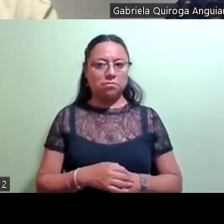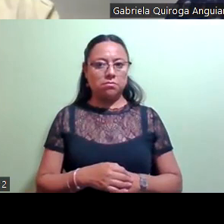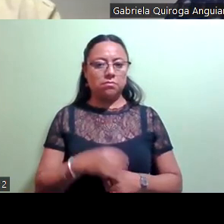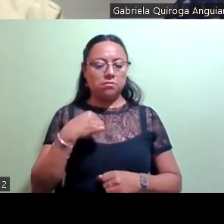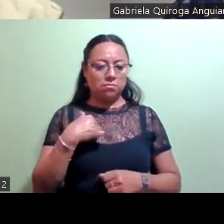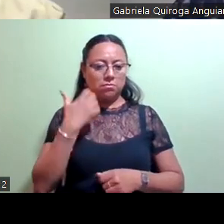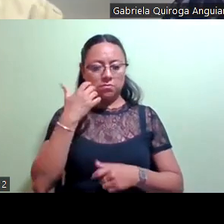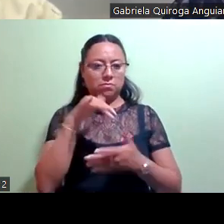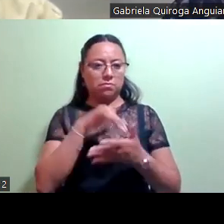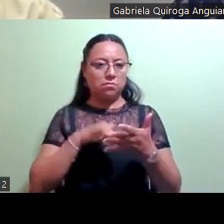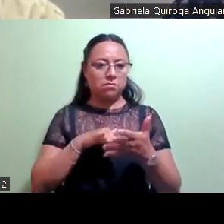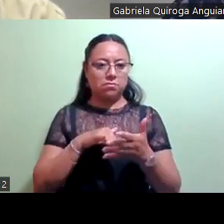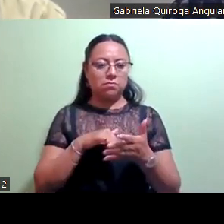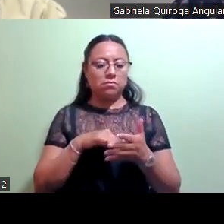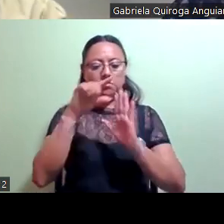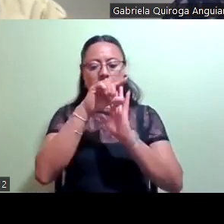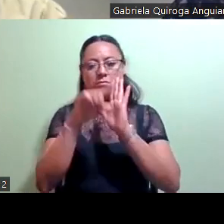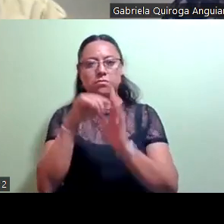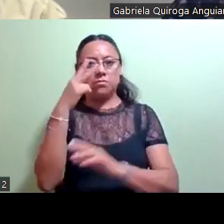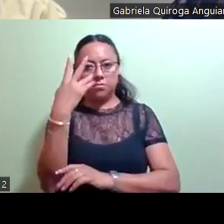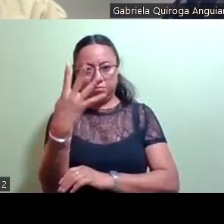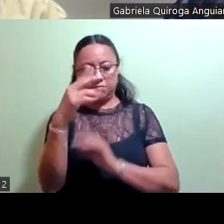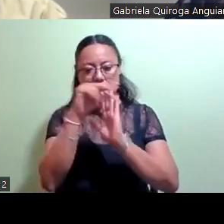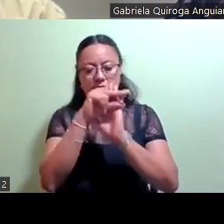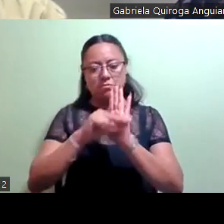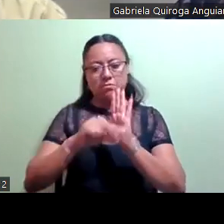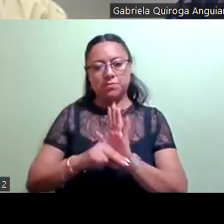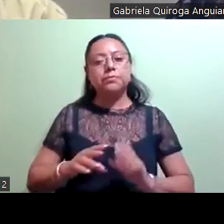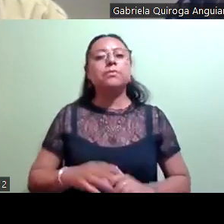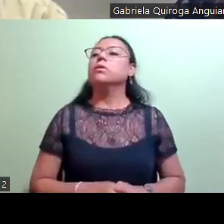lectura, es muy corto, son 4 párrafos. Hago de referencia